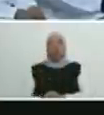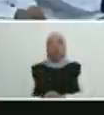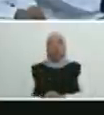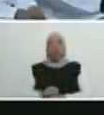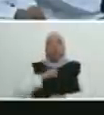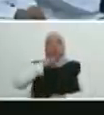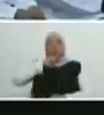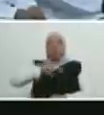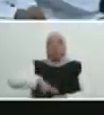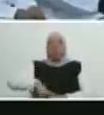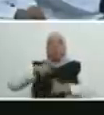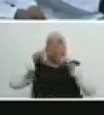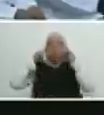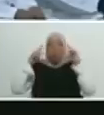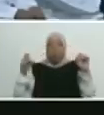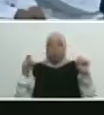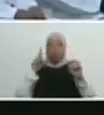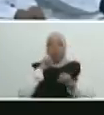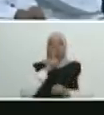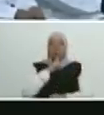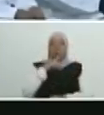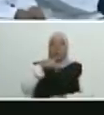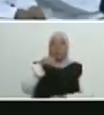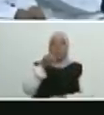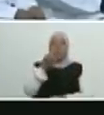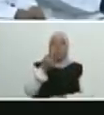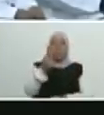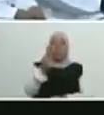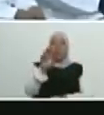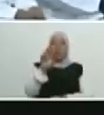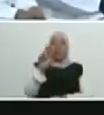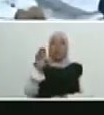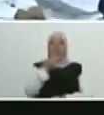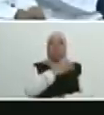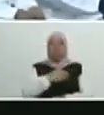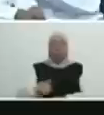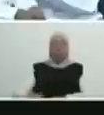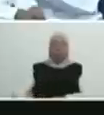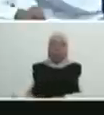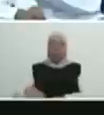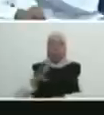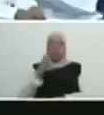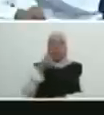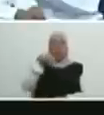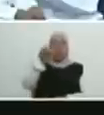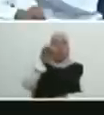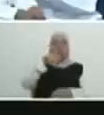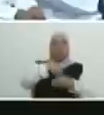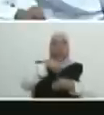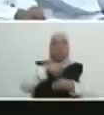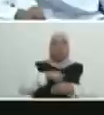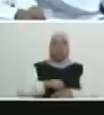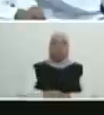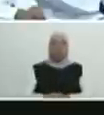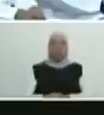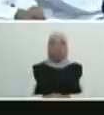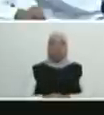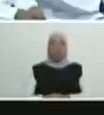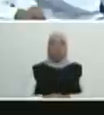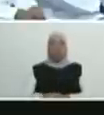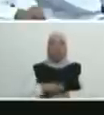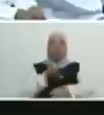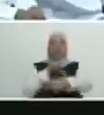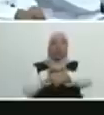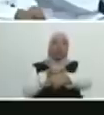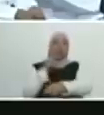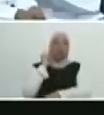Historiador Pedro Calzadilla, presidente del Consejo Nacional Electoral. Doctor Tarek William